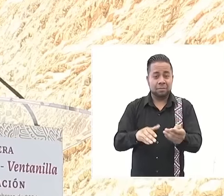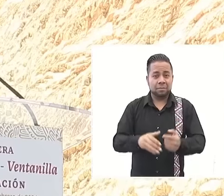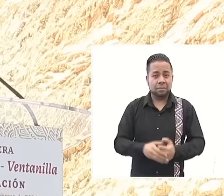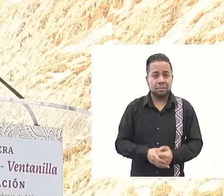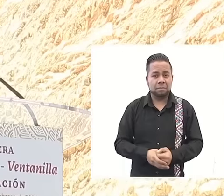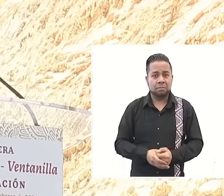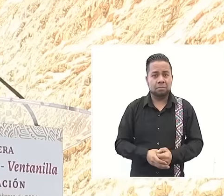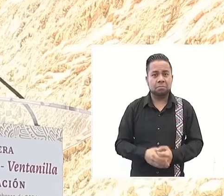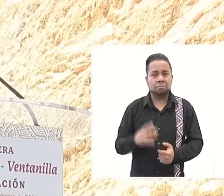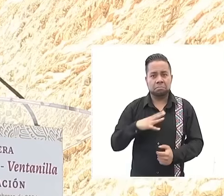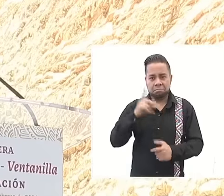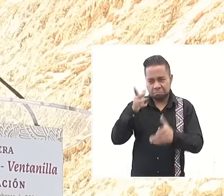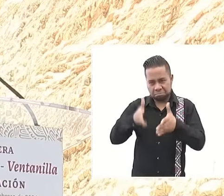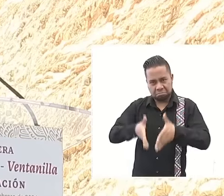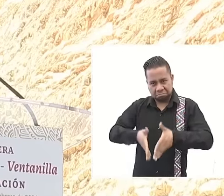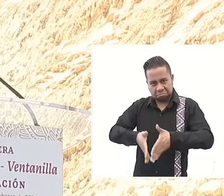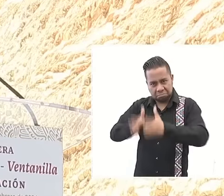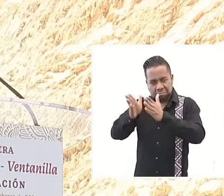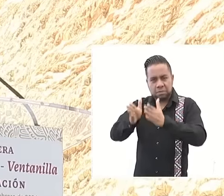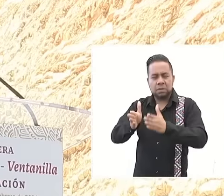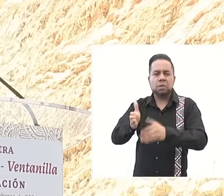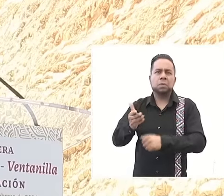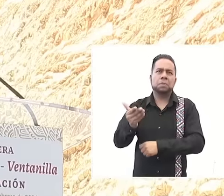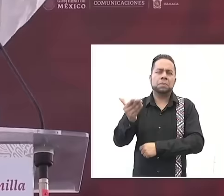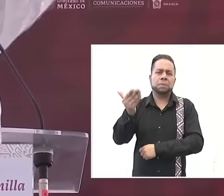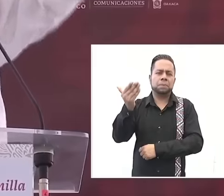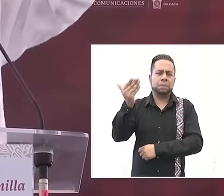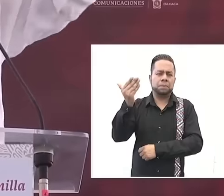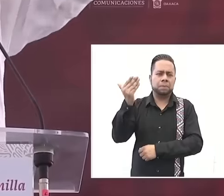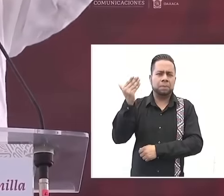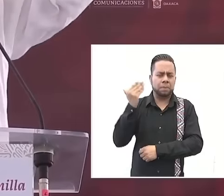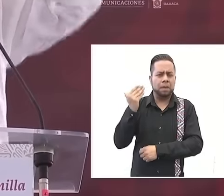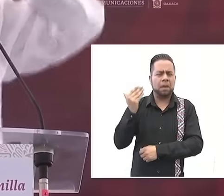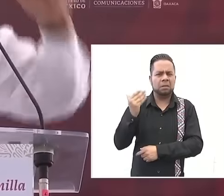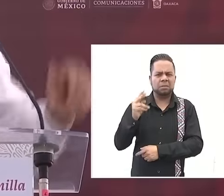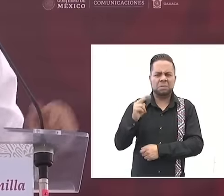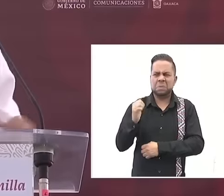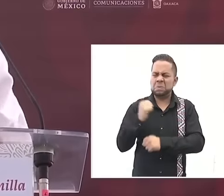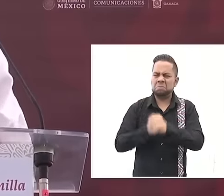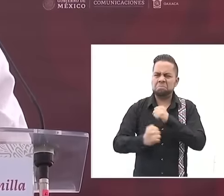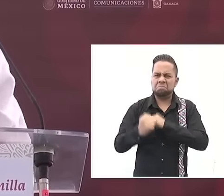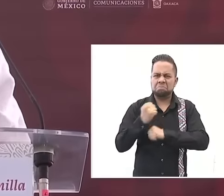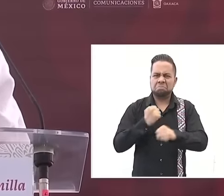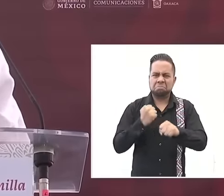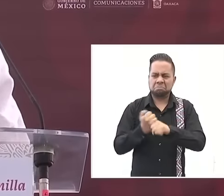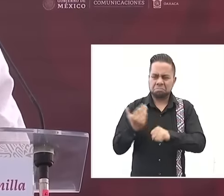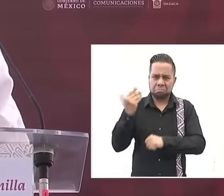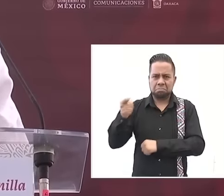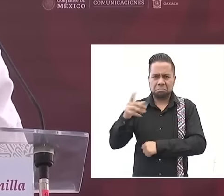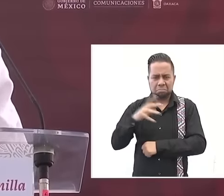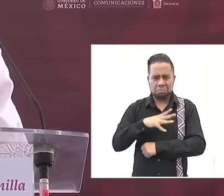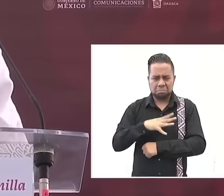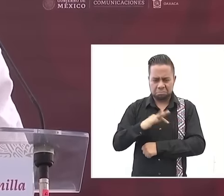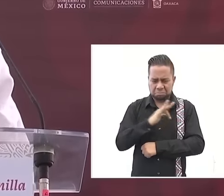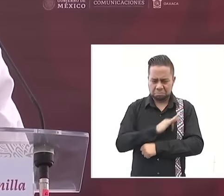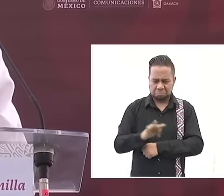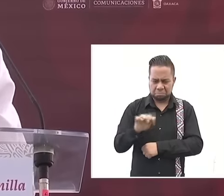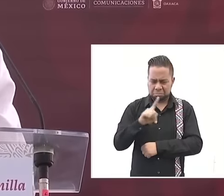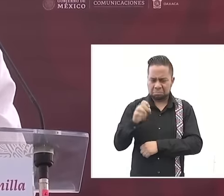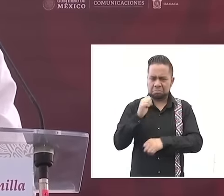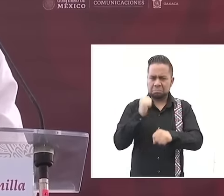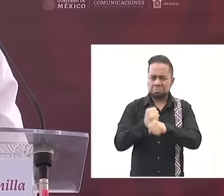una vía que existió desde hace muchísimo tiempo, desde hace más de un